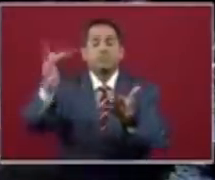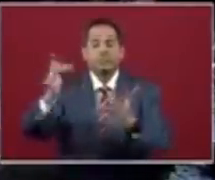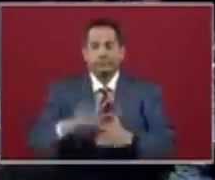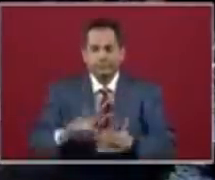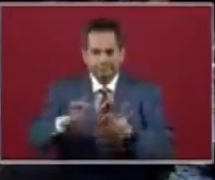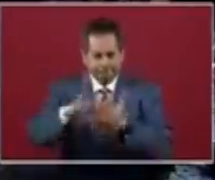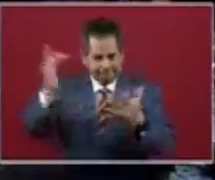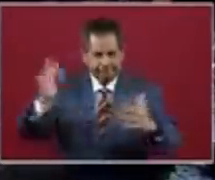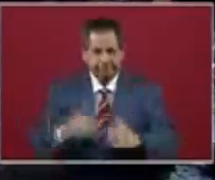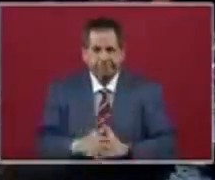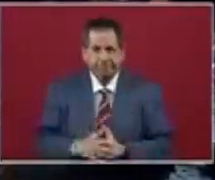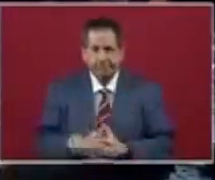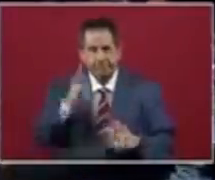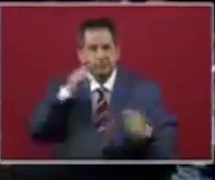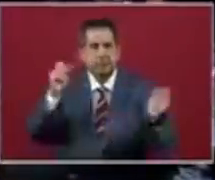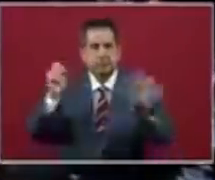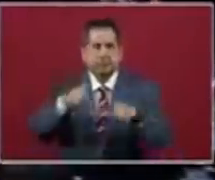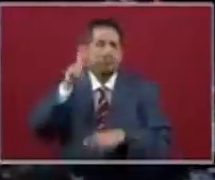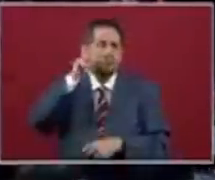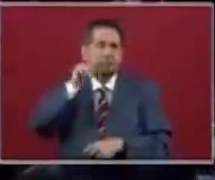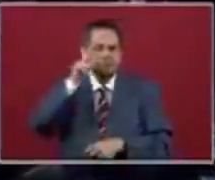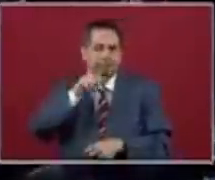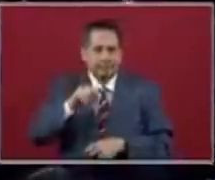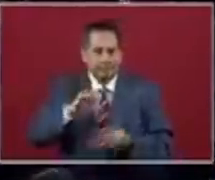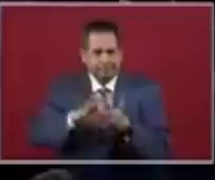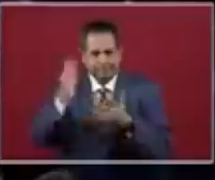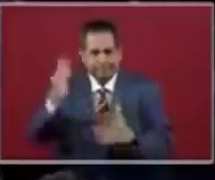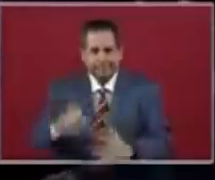Muchas gracias, nos vemos mañana.